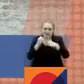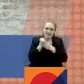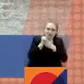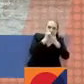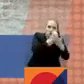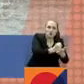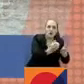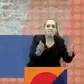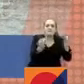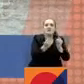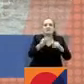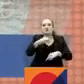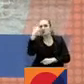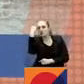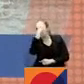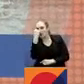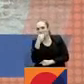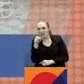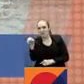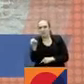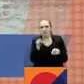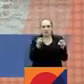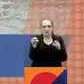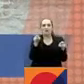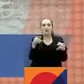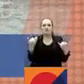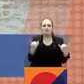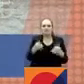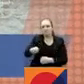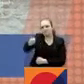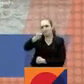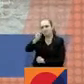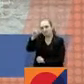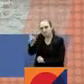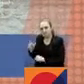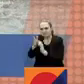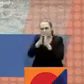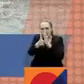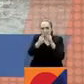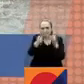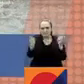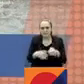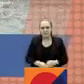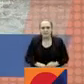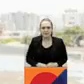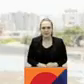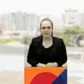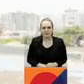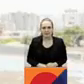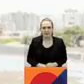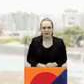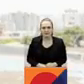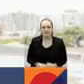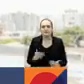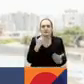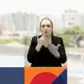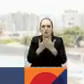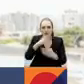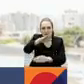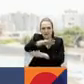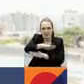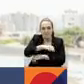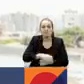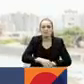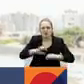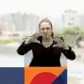municipio de Soledad. Rodolfo Rodríguez, periodista de la Radio Nacional de Colombia, nos amplía esta información. Muy buenas tardes. Las lluvias